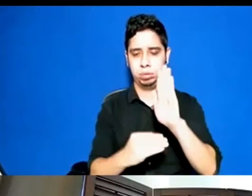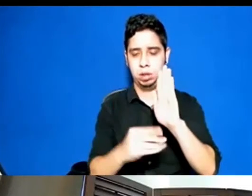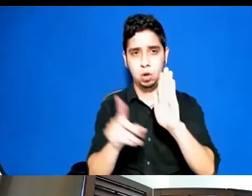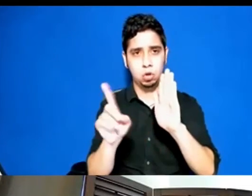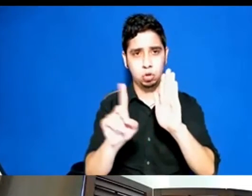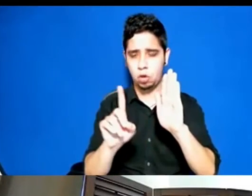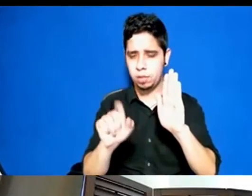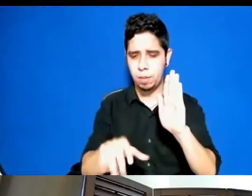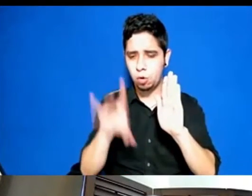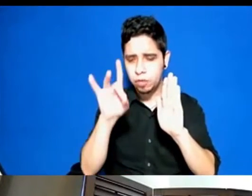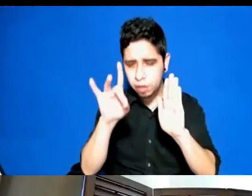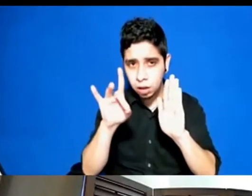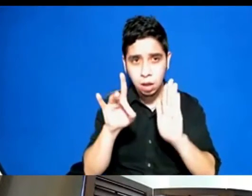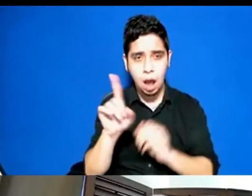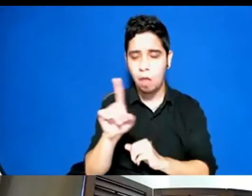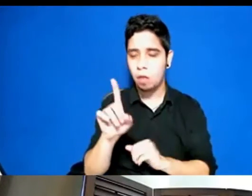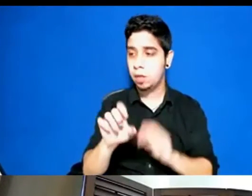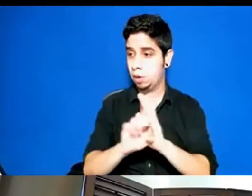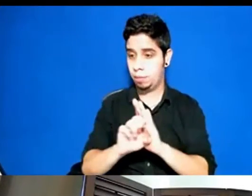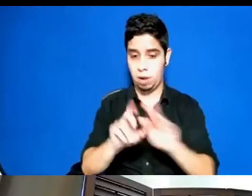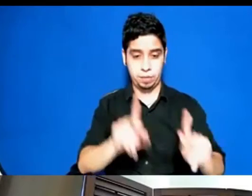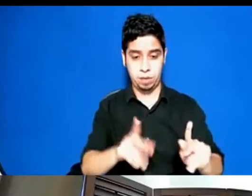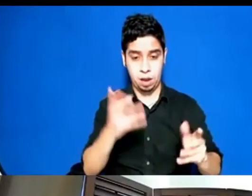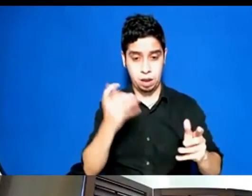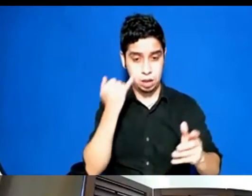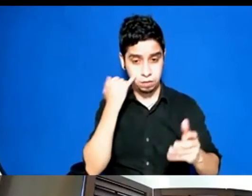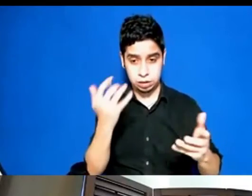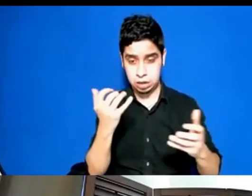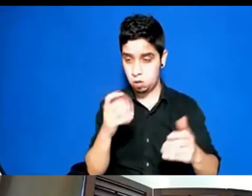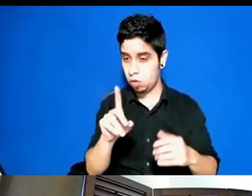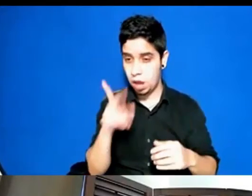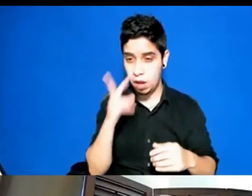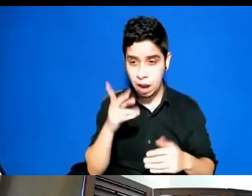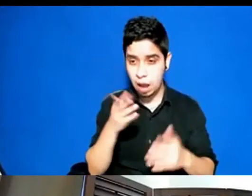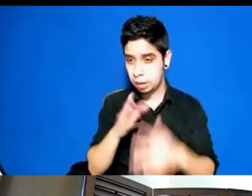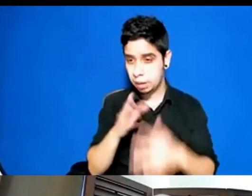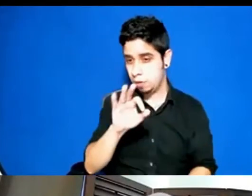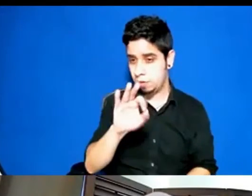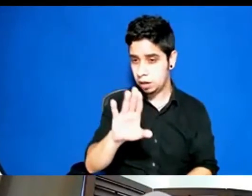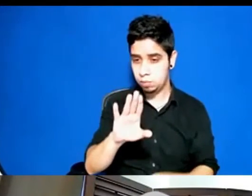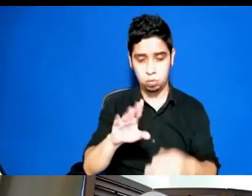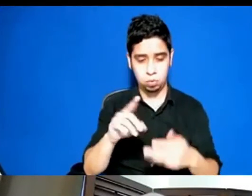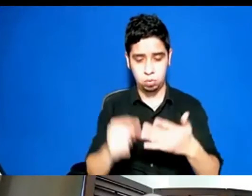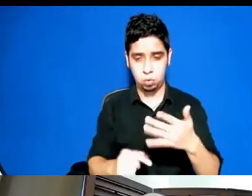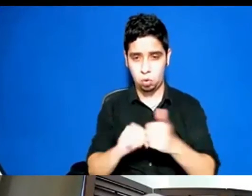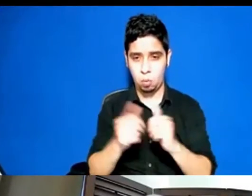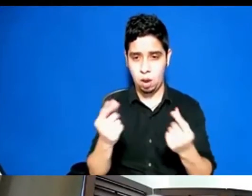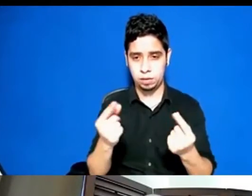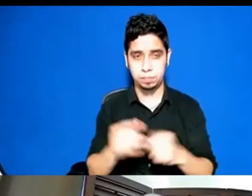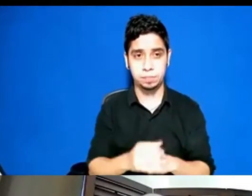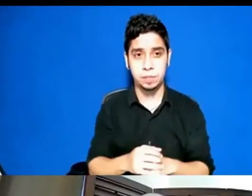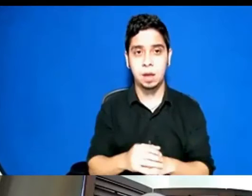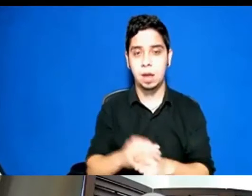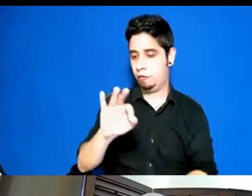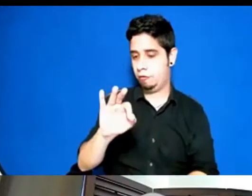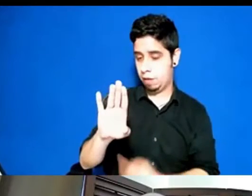sea, ¿a dónde va la persona? Exacto, ¿a Facebook? ¿A dónde nos dirigimos? A Facebook, a la página